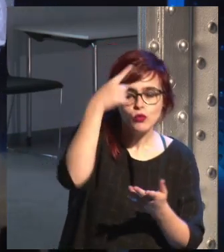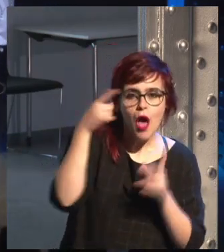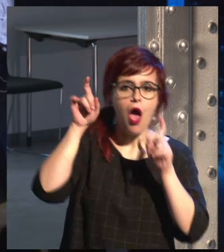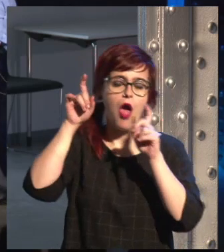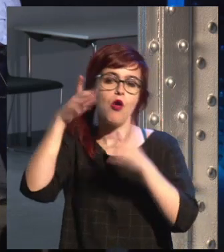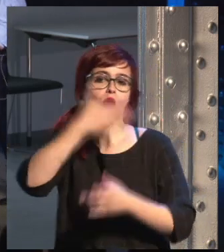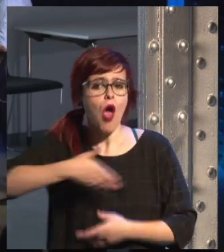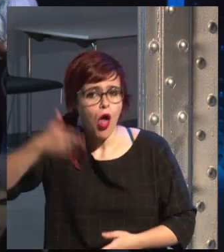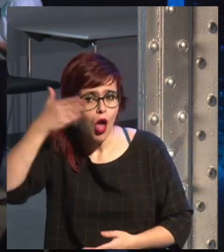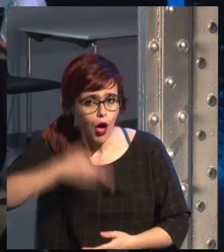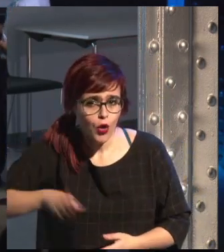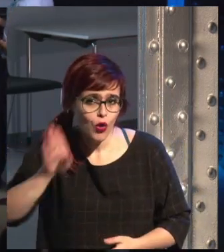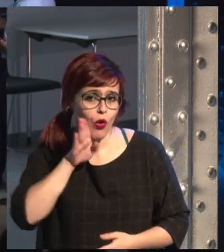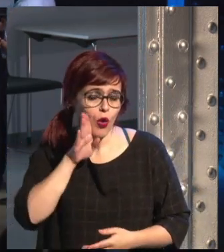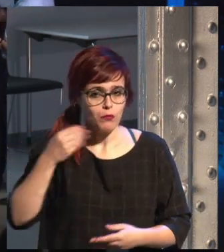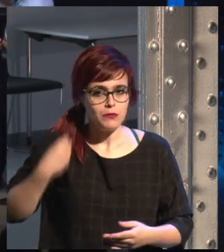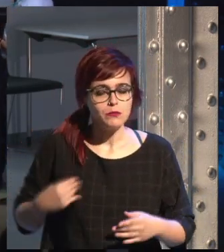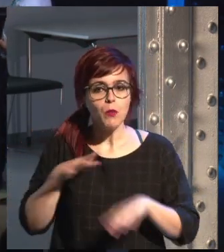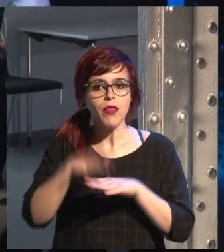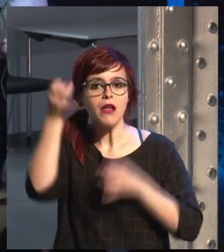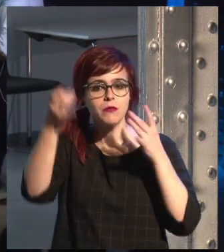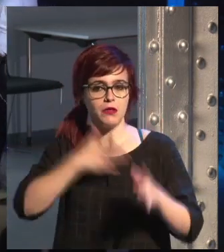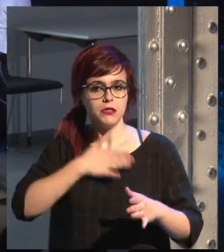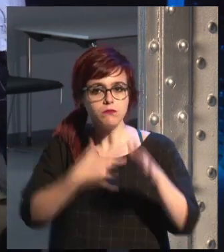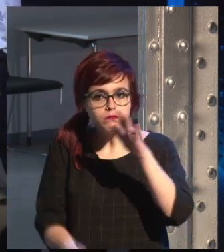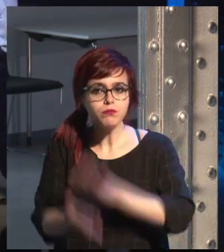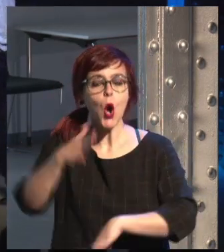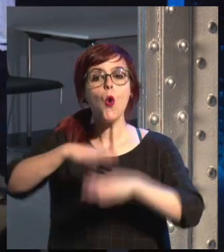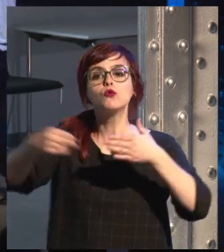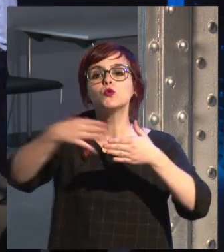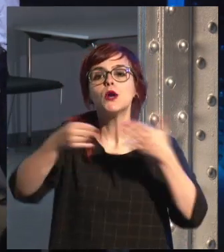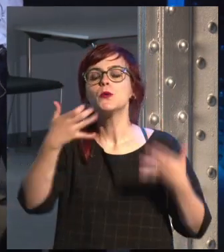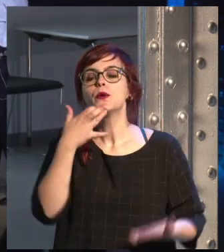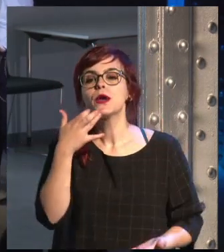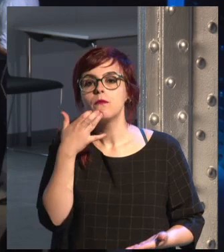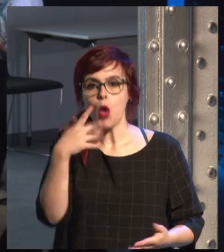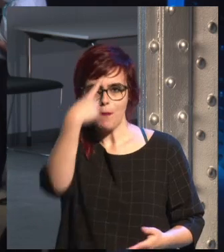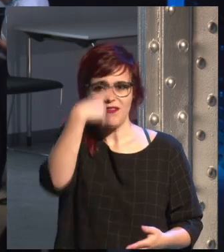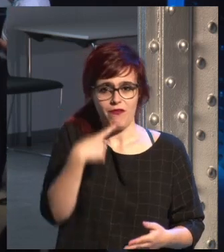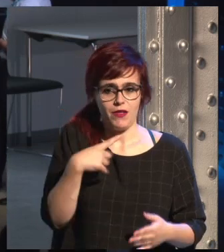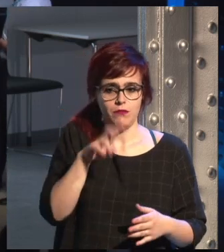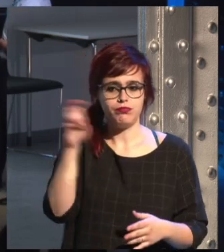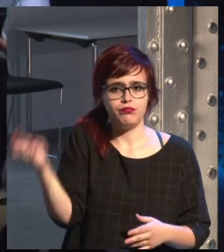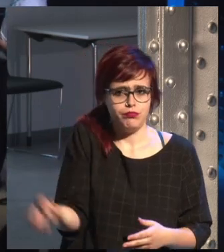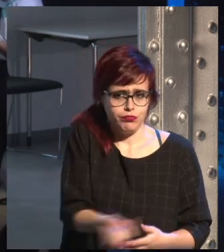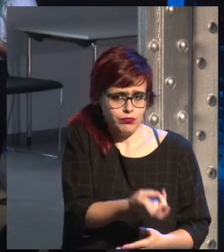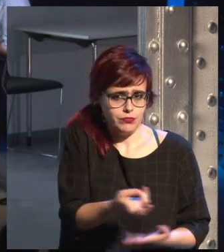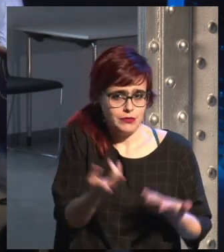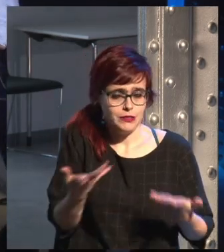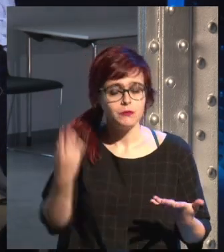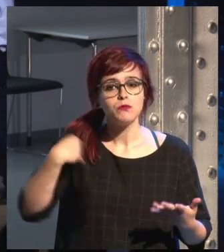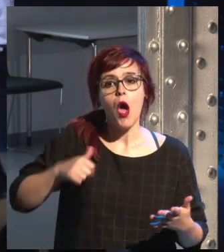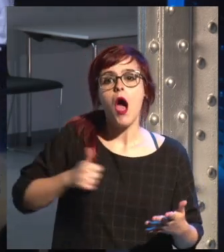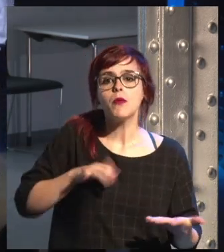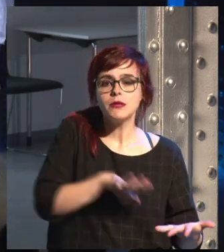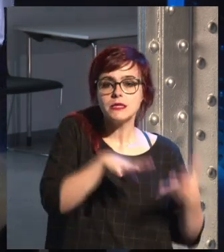educativos puedan generar sus propias actividades, que los usuarios pues puedan ser con perfiles muy distintos y luego con